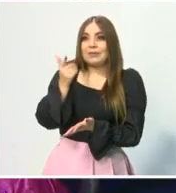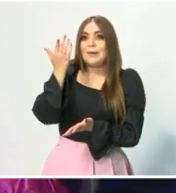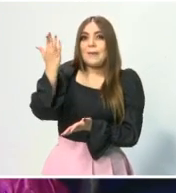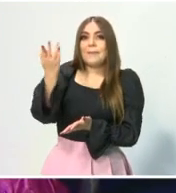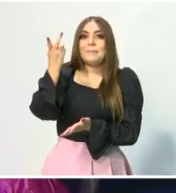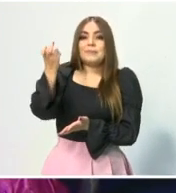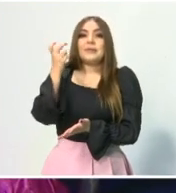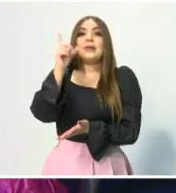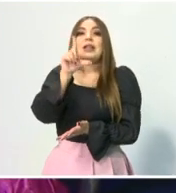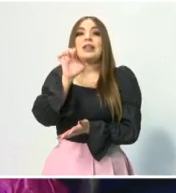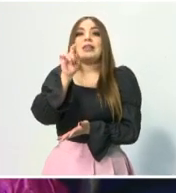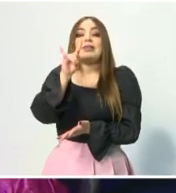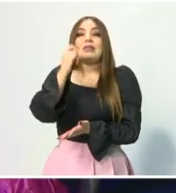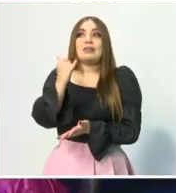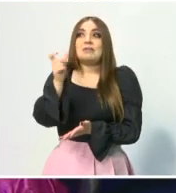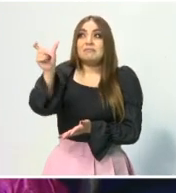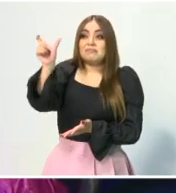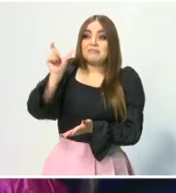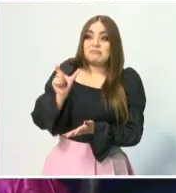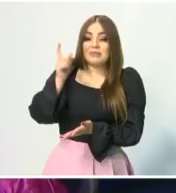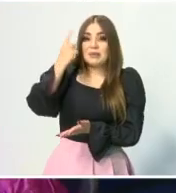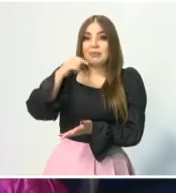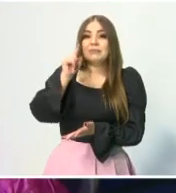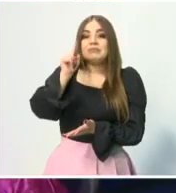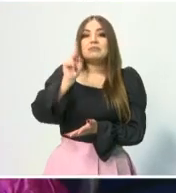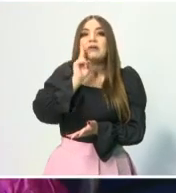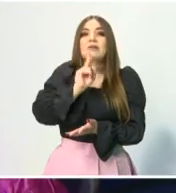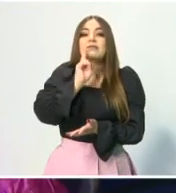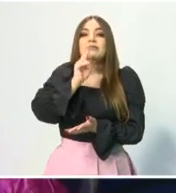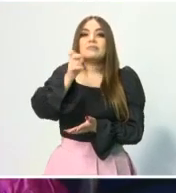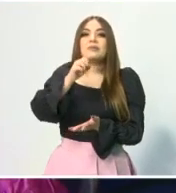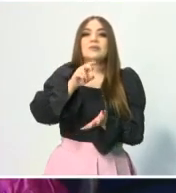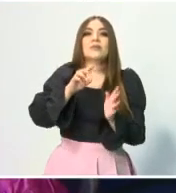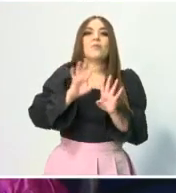pasaporte en cualquier sucursal. Consulta las bases en